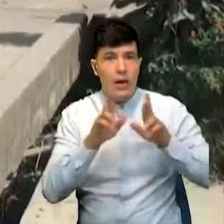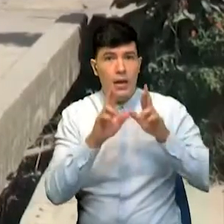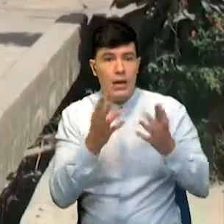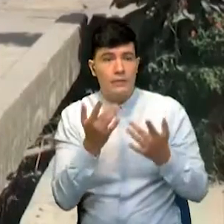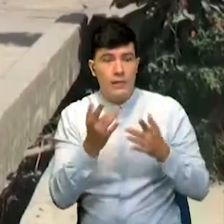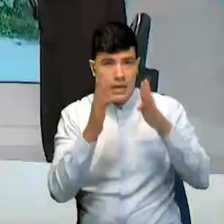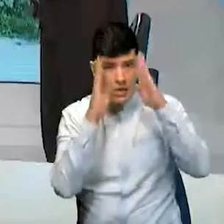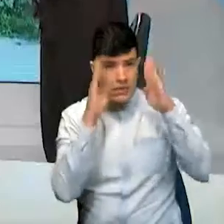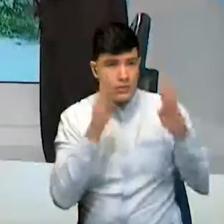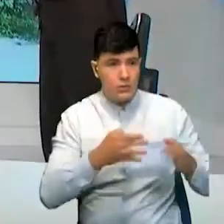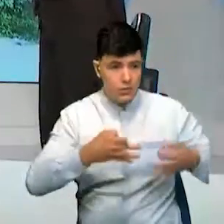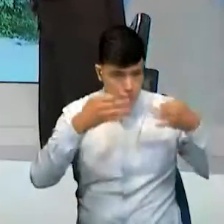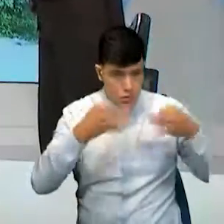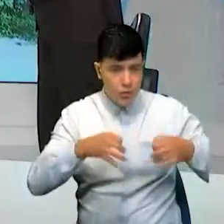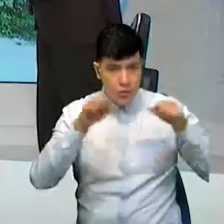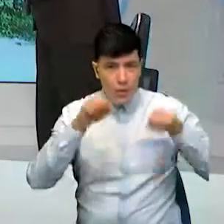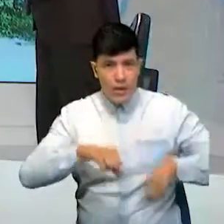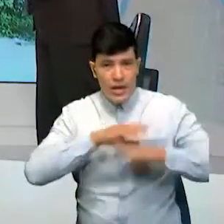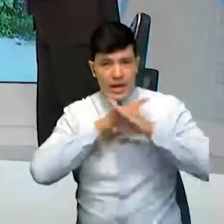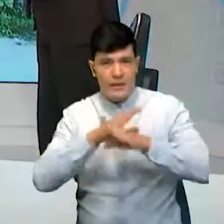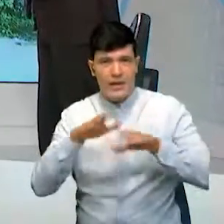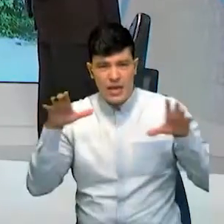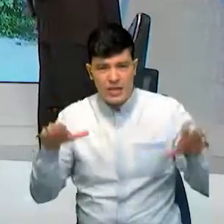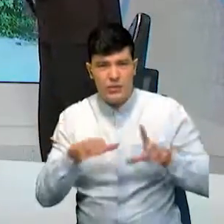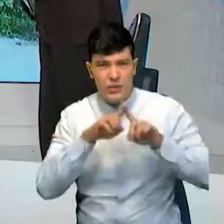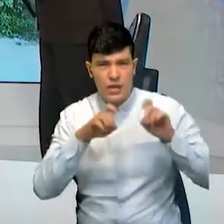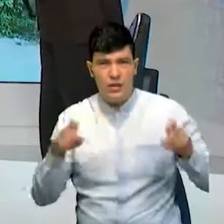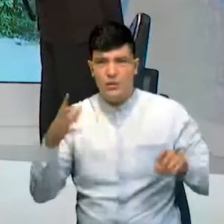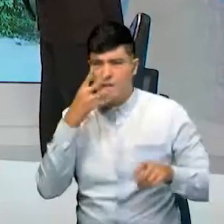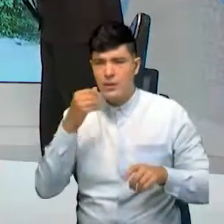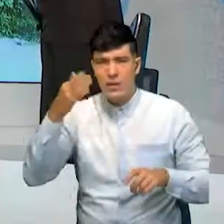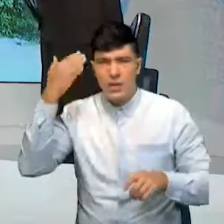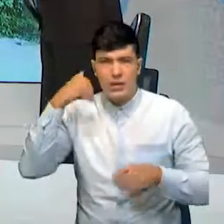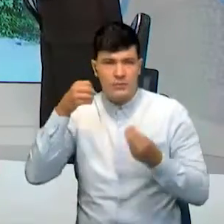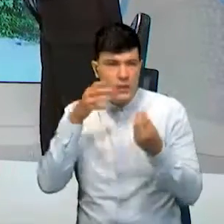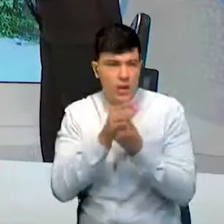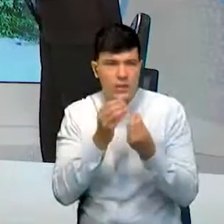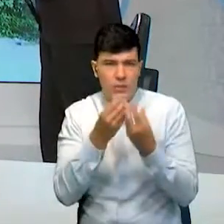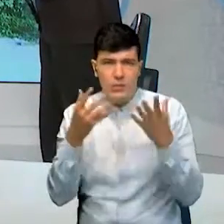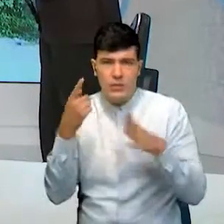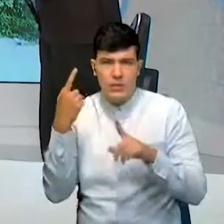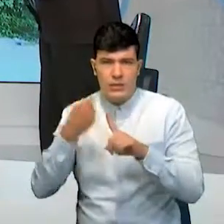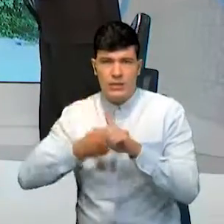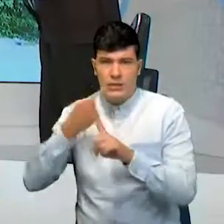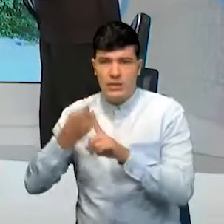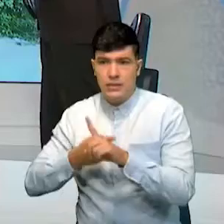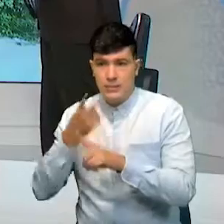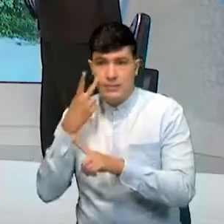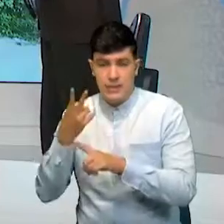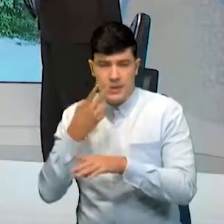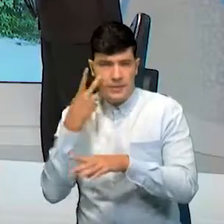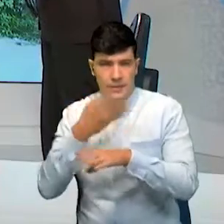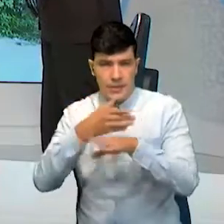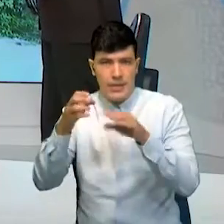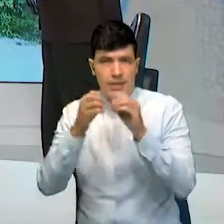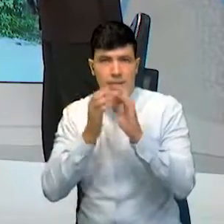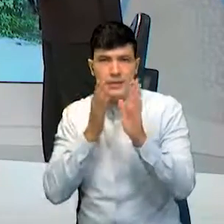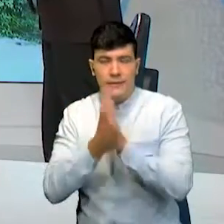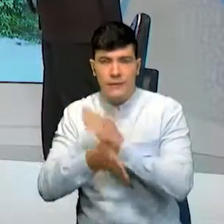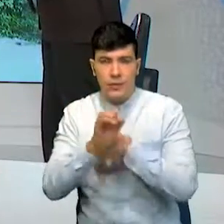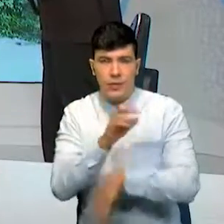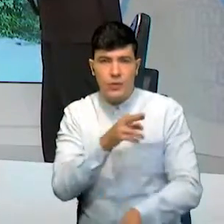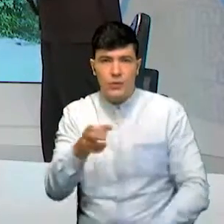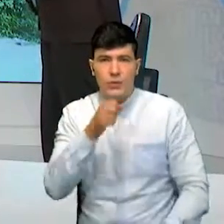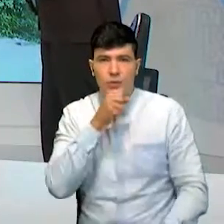parte de las autoridades para frenar la ola de delincuencia que los ha venido azotando durante las últimas semanas la cámara de jesús zúñiga raúl rolando castro para